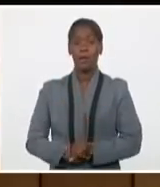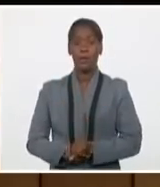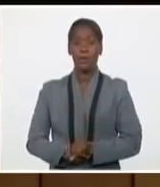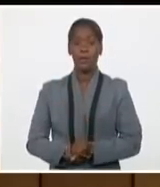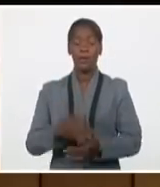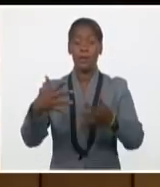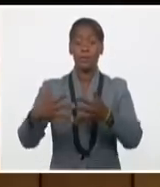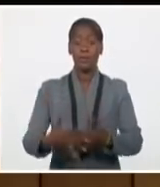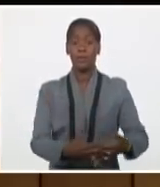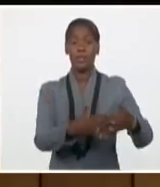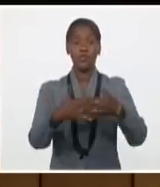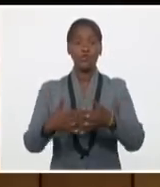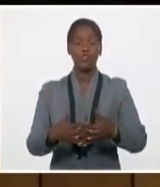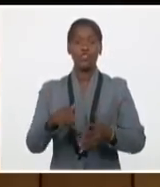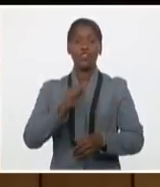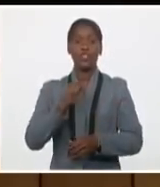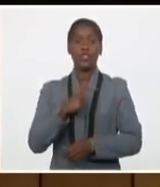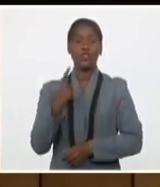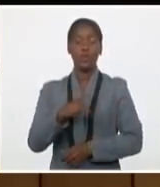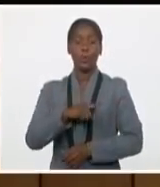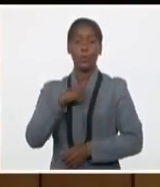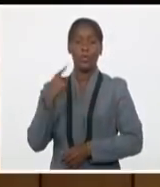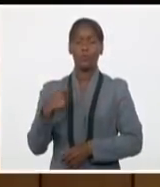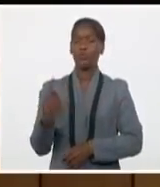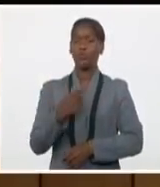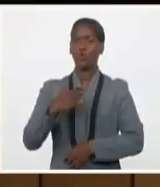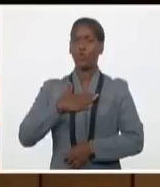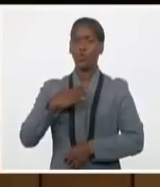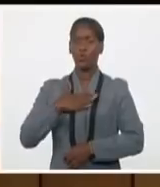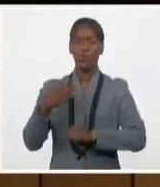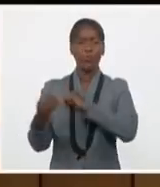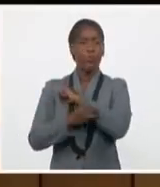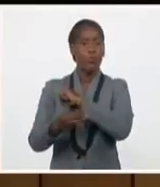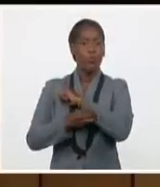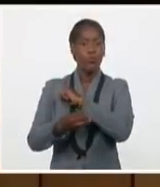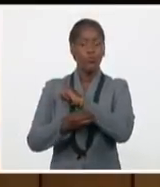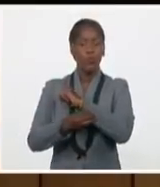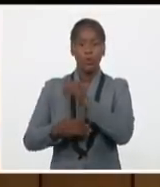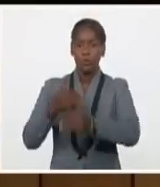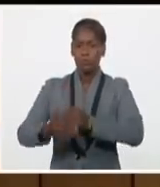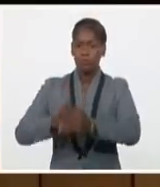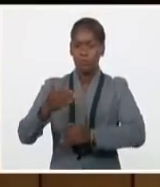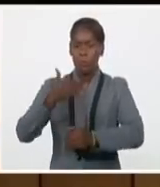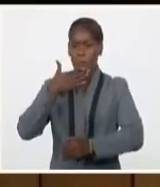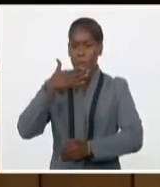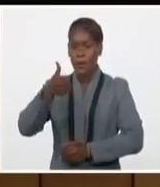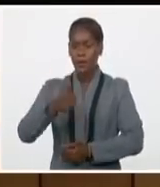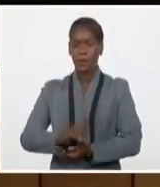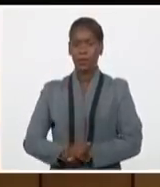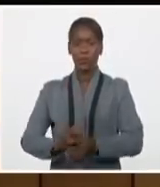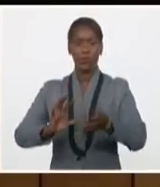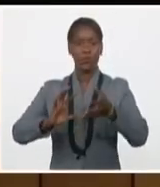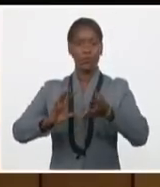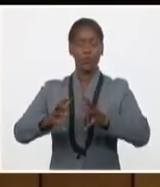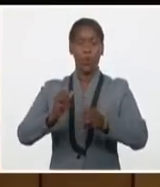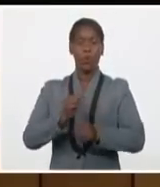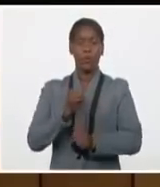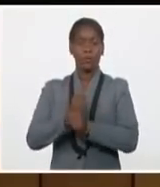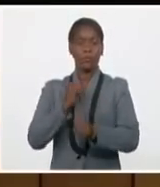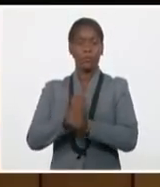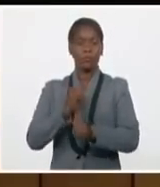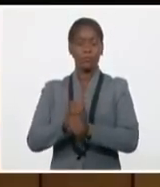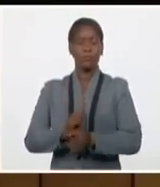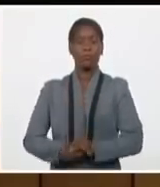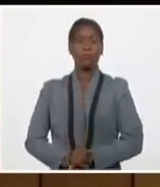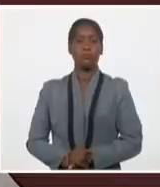por la fortaleza de la sociedad que hemos construido y defendido y la capacidad de resistencia de